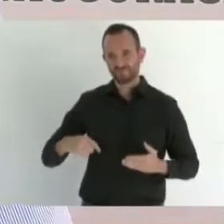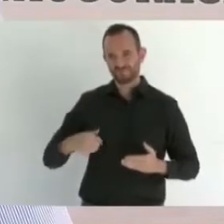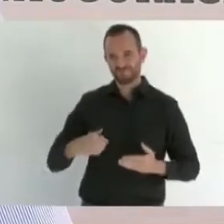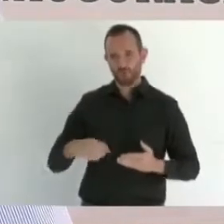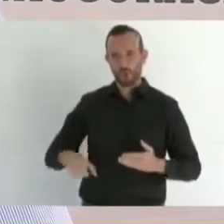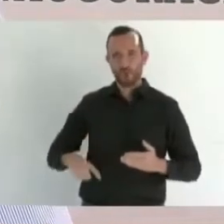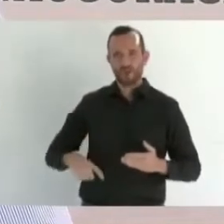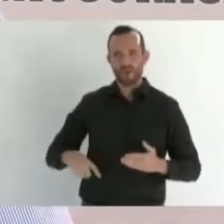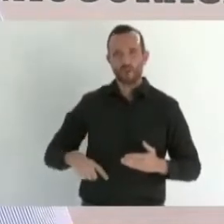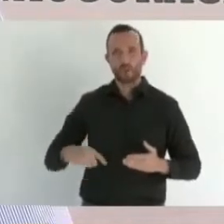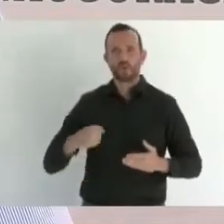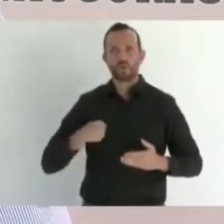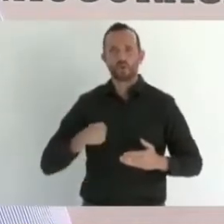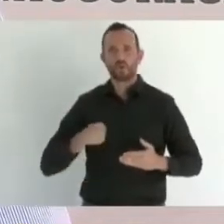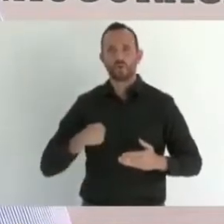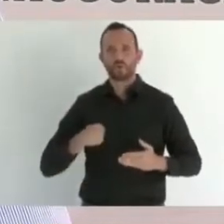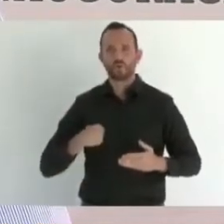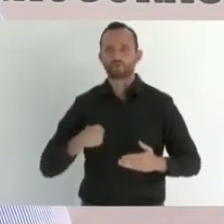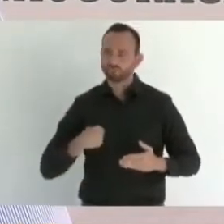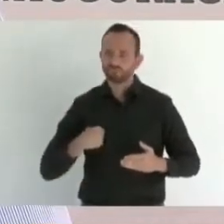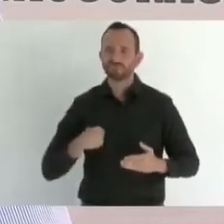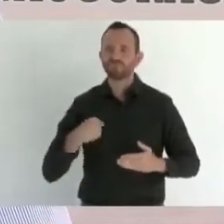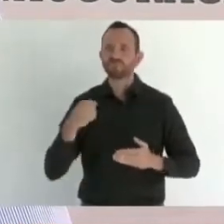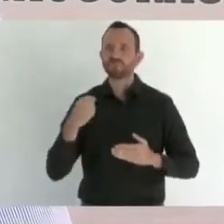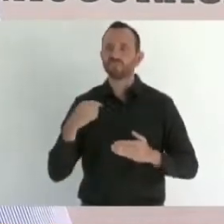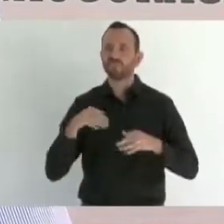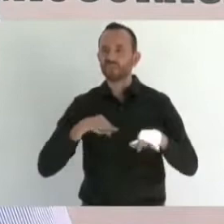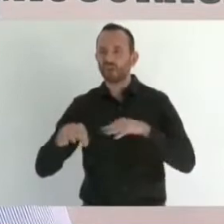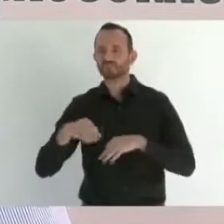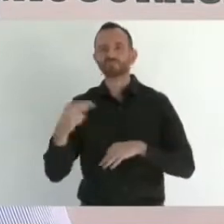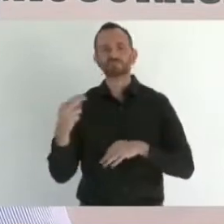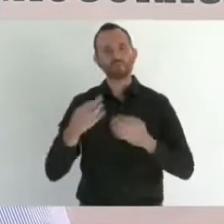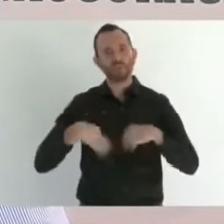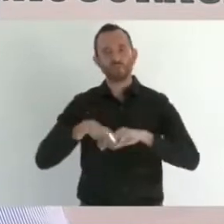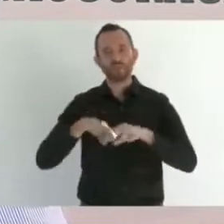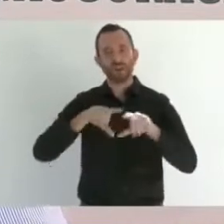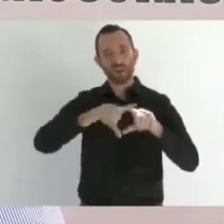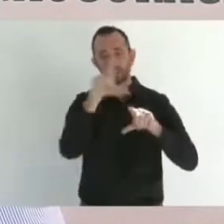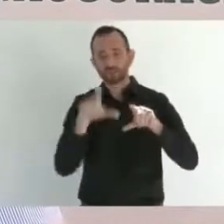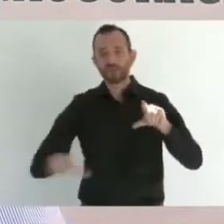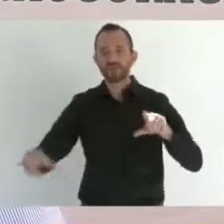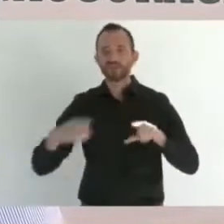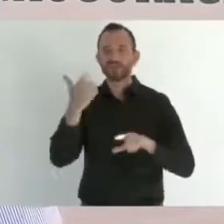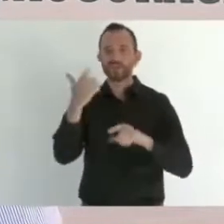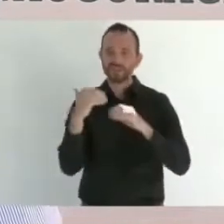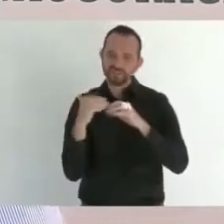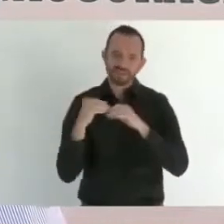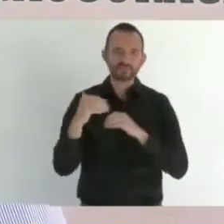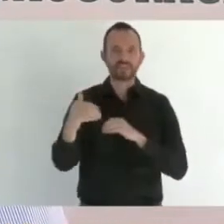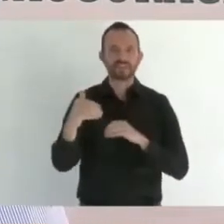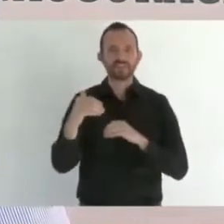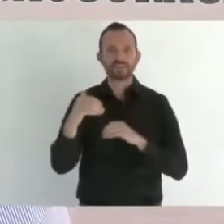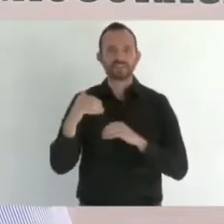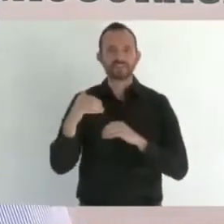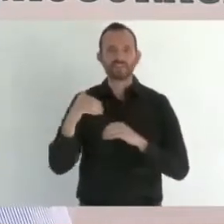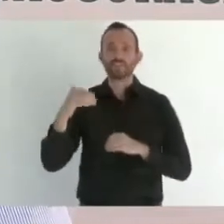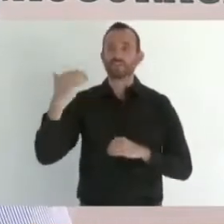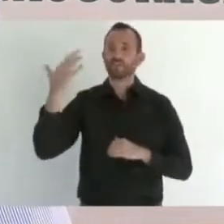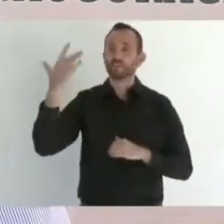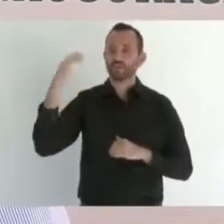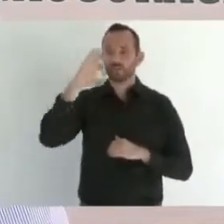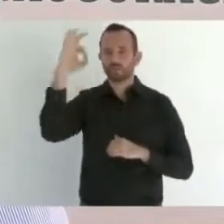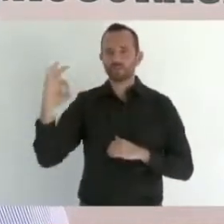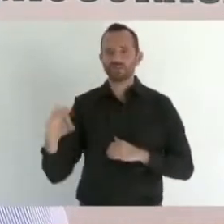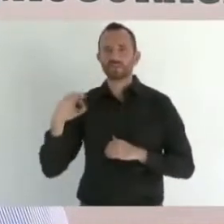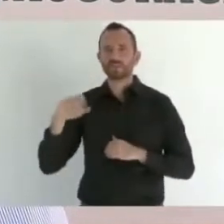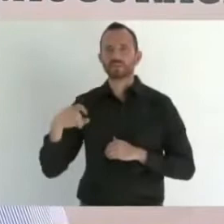se ha aumentado el salario en general en casi 50% como nunca se había hecho